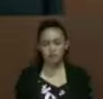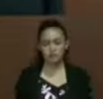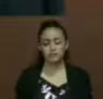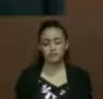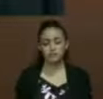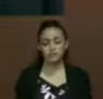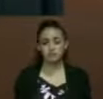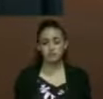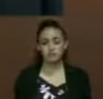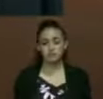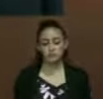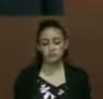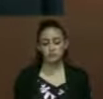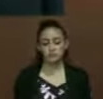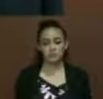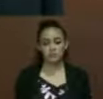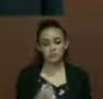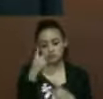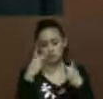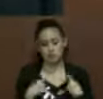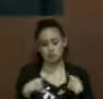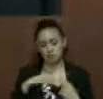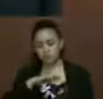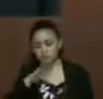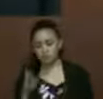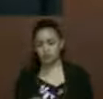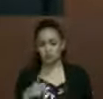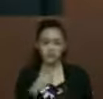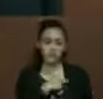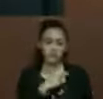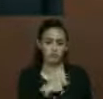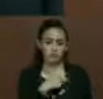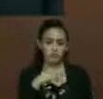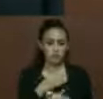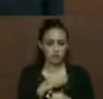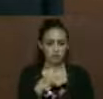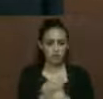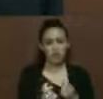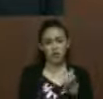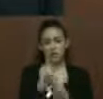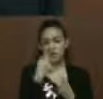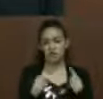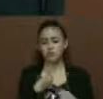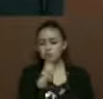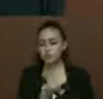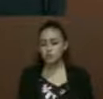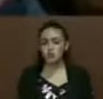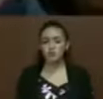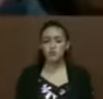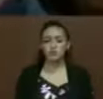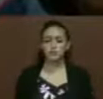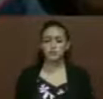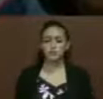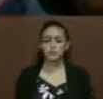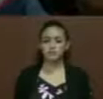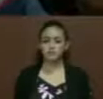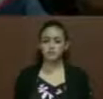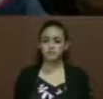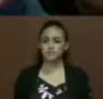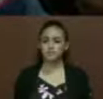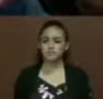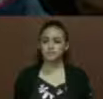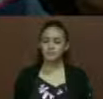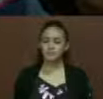provocó algún deceso y lesionado, sobre todo algunos menores de edad, que